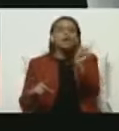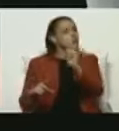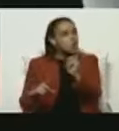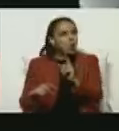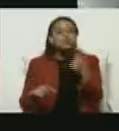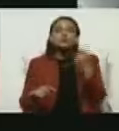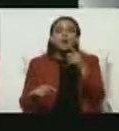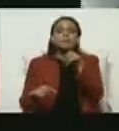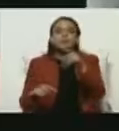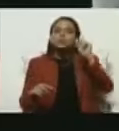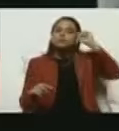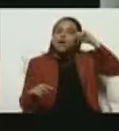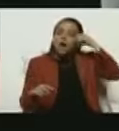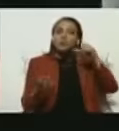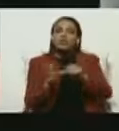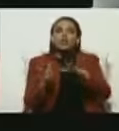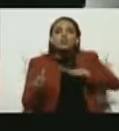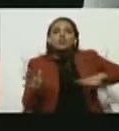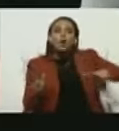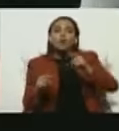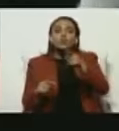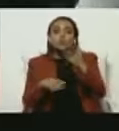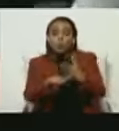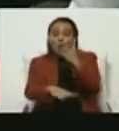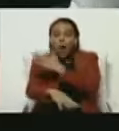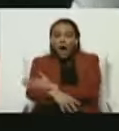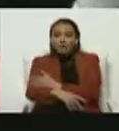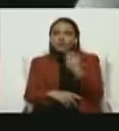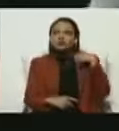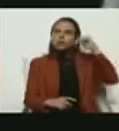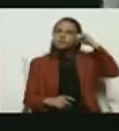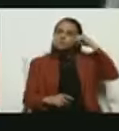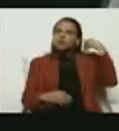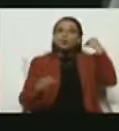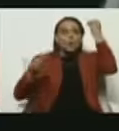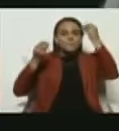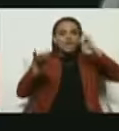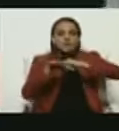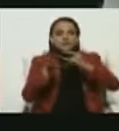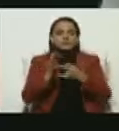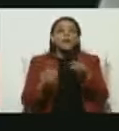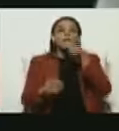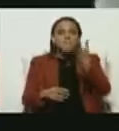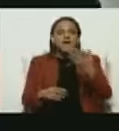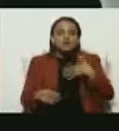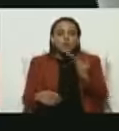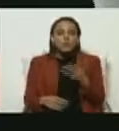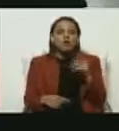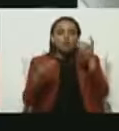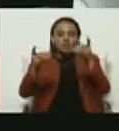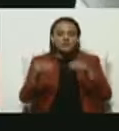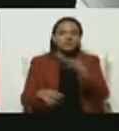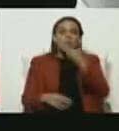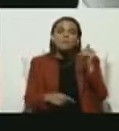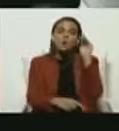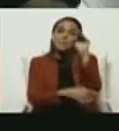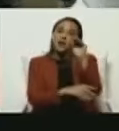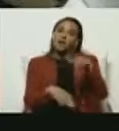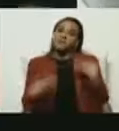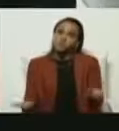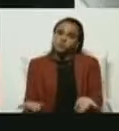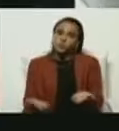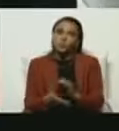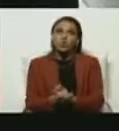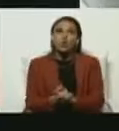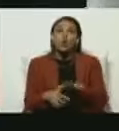saber bien de dónde venimos para lograr conducirnos hacia destinos superiores. Una persona